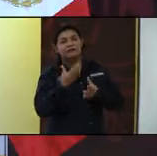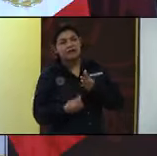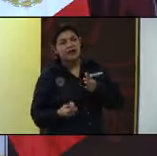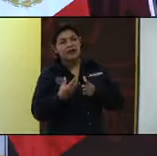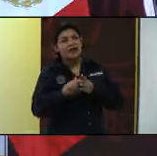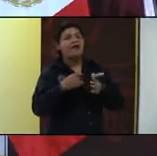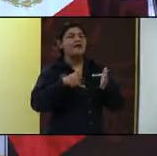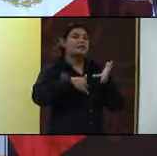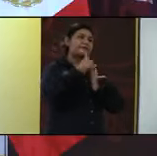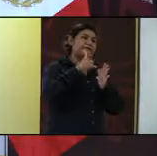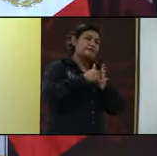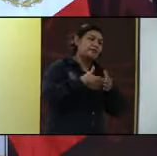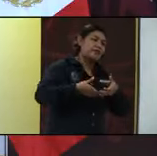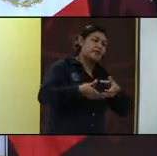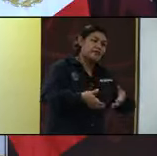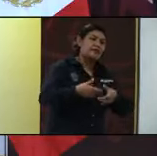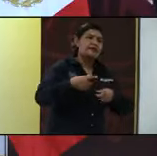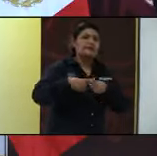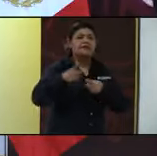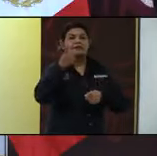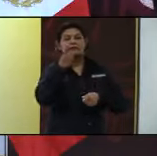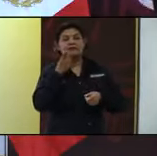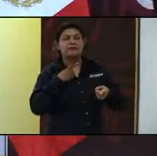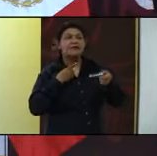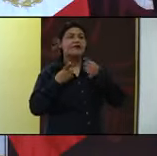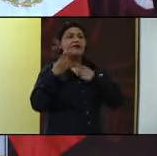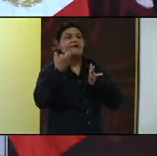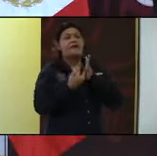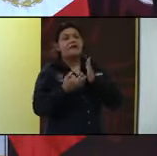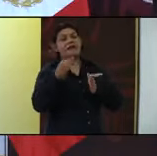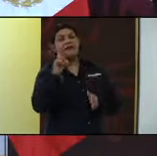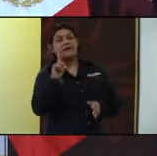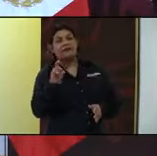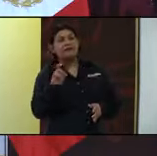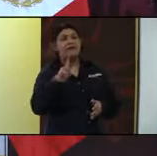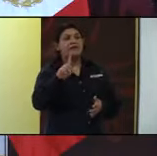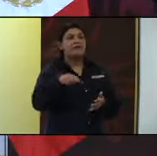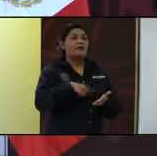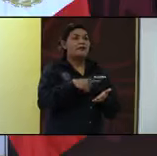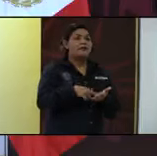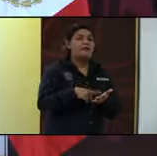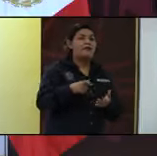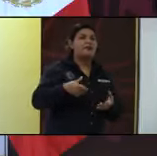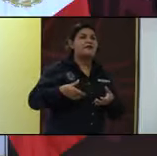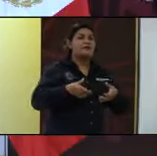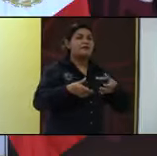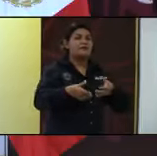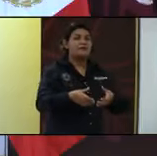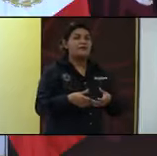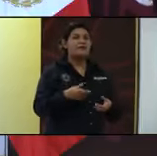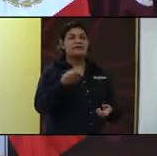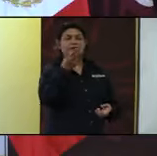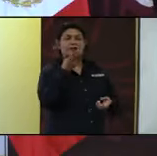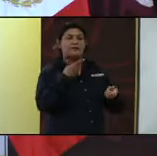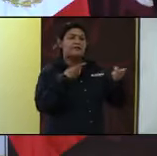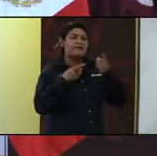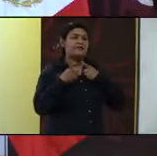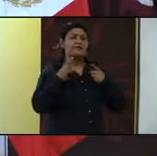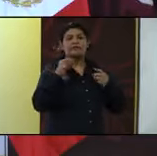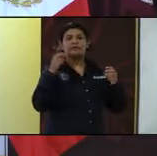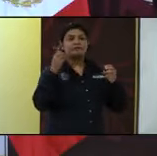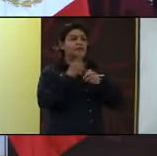falta pavimentación en alguna calle, ahí me comentan que falta agua en algún lado, que algún drenaje, ahí me comentan que no pasó el